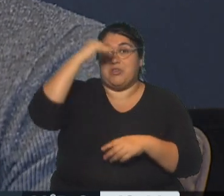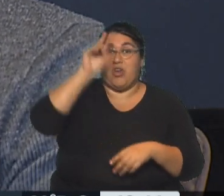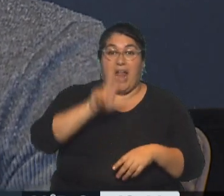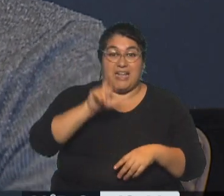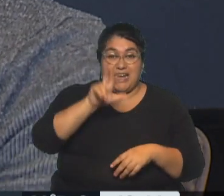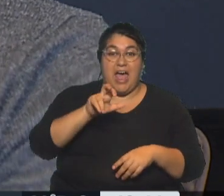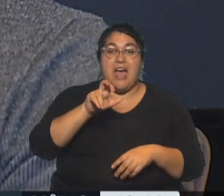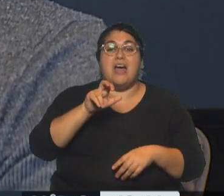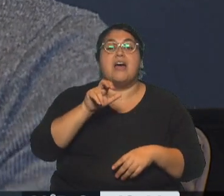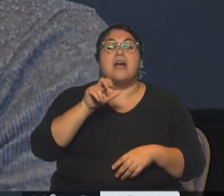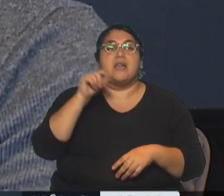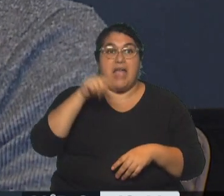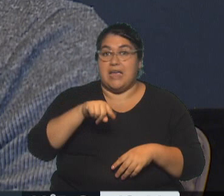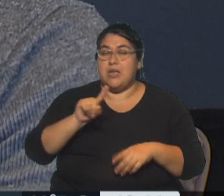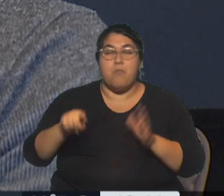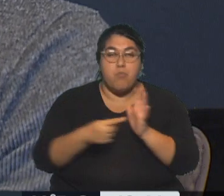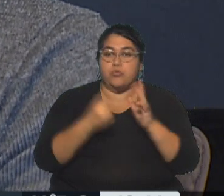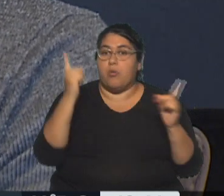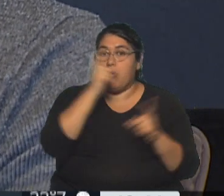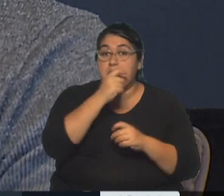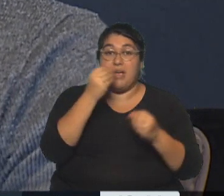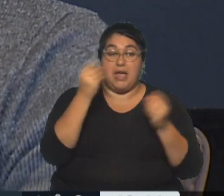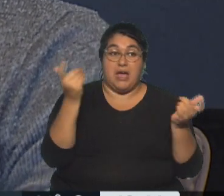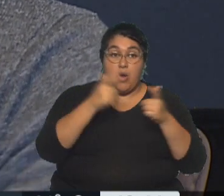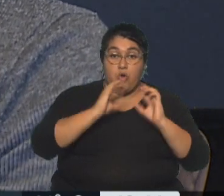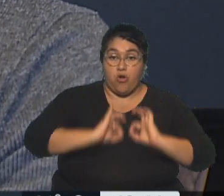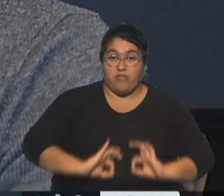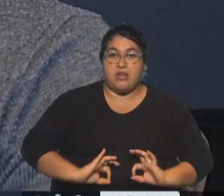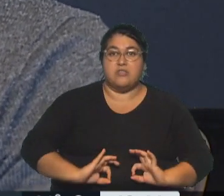Alberto, y el conflicto principal es en la reunión de consorcio,